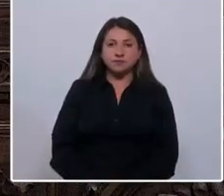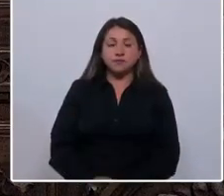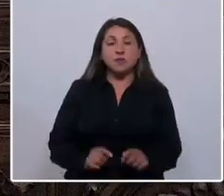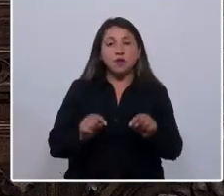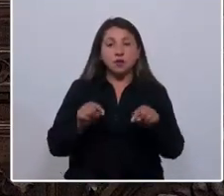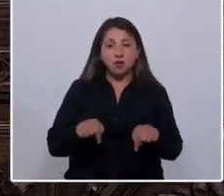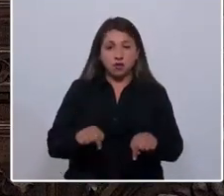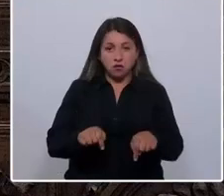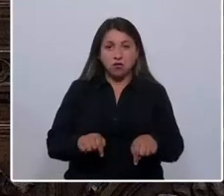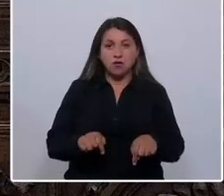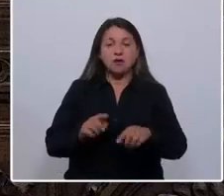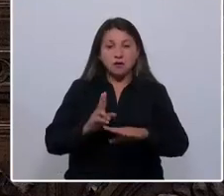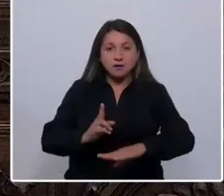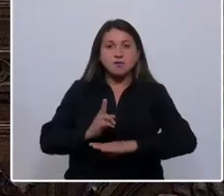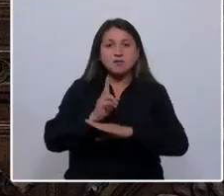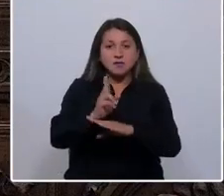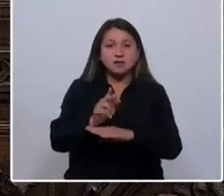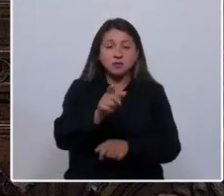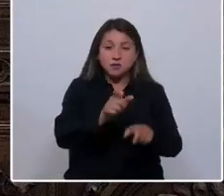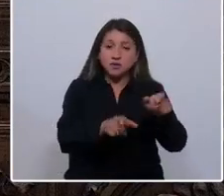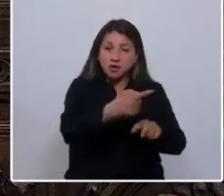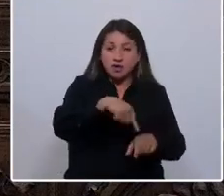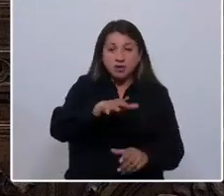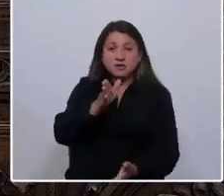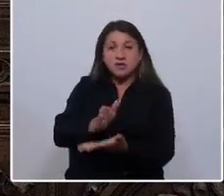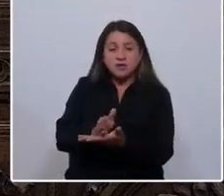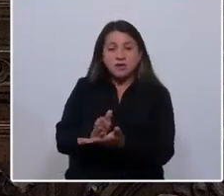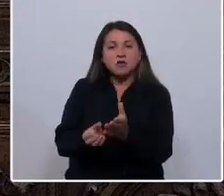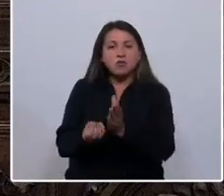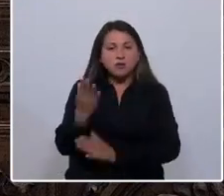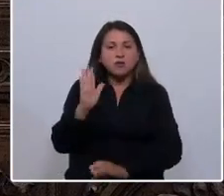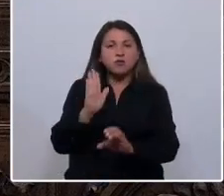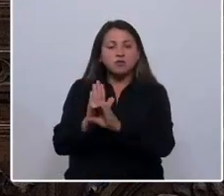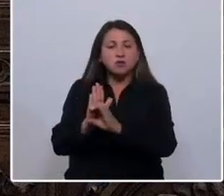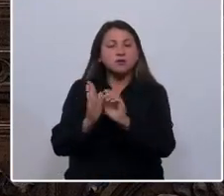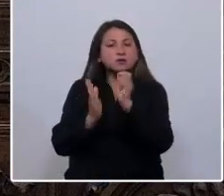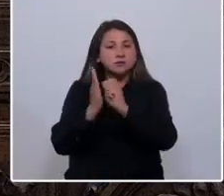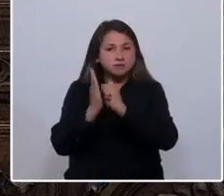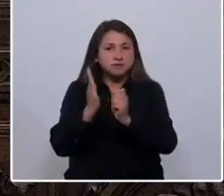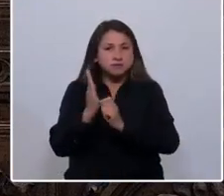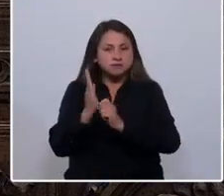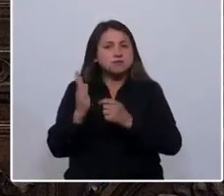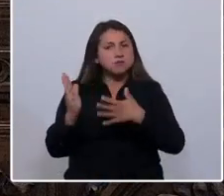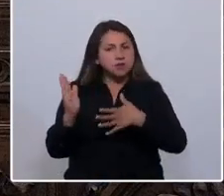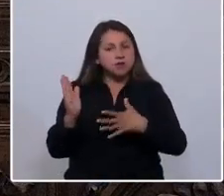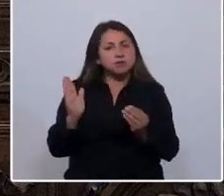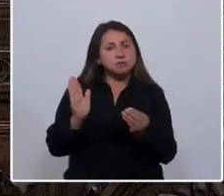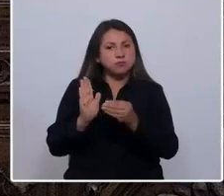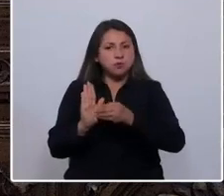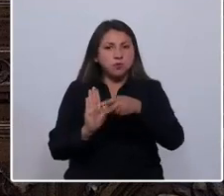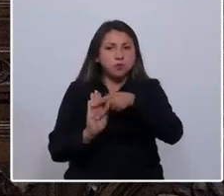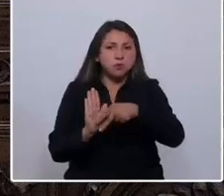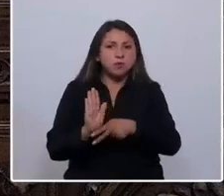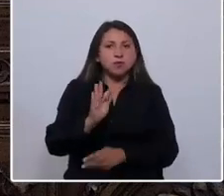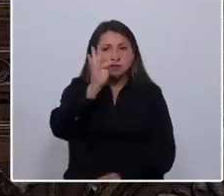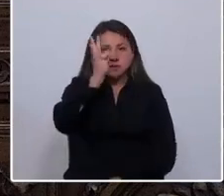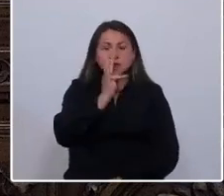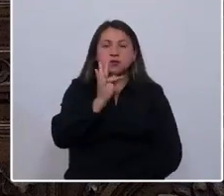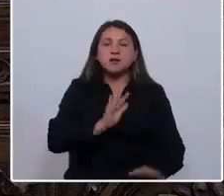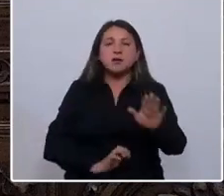Hoy represento a quienes exigieron que esta nueva Constitución escribiese en piedra la importancia de las trabajadoras con un Estado